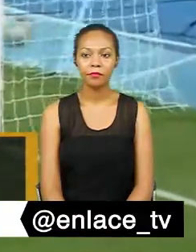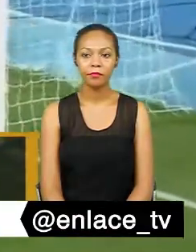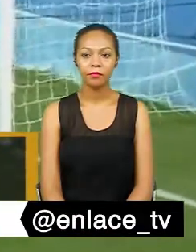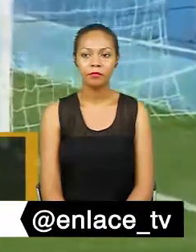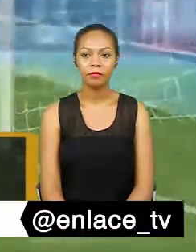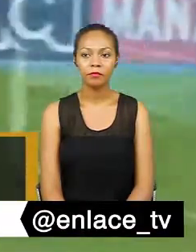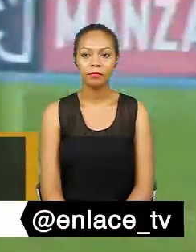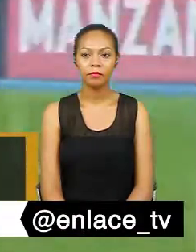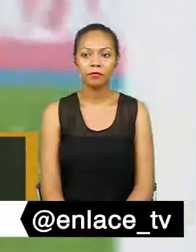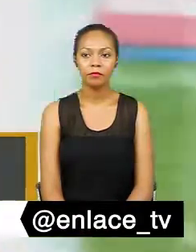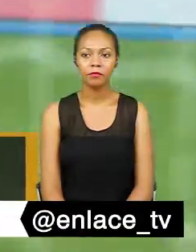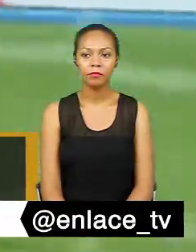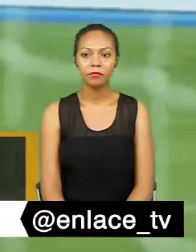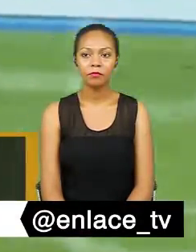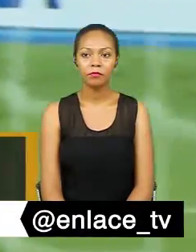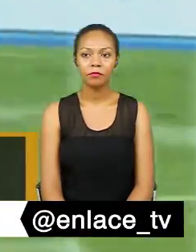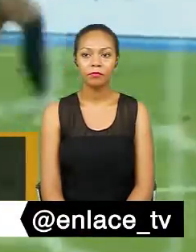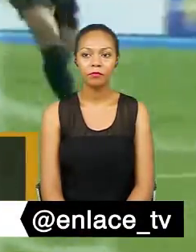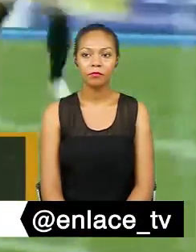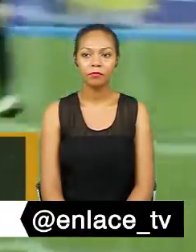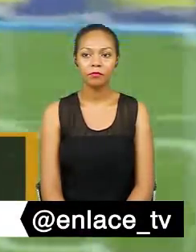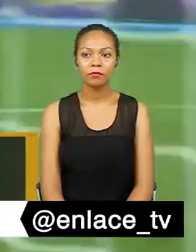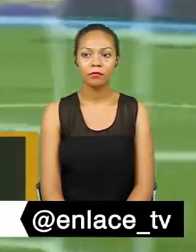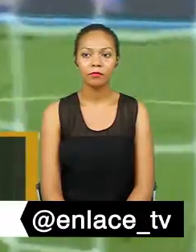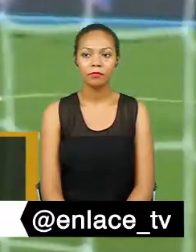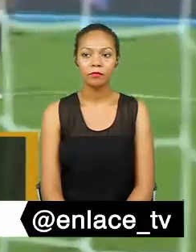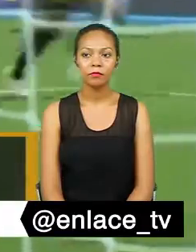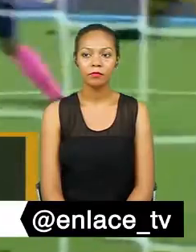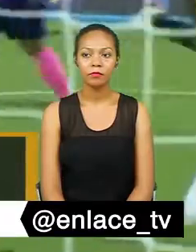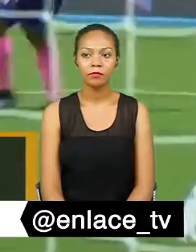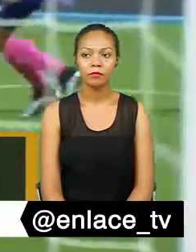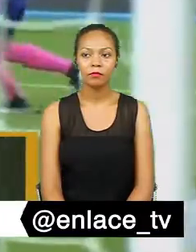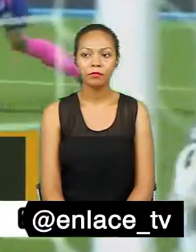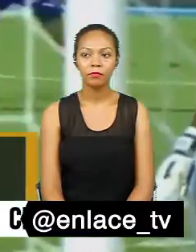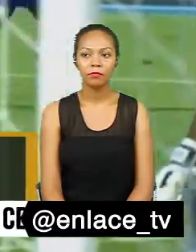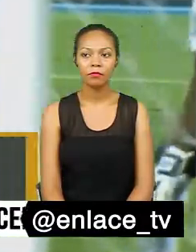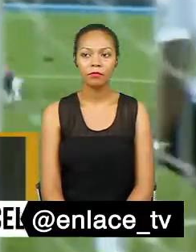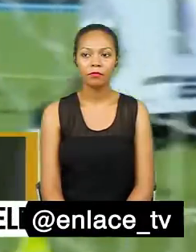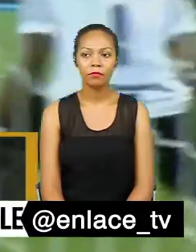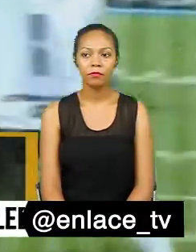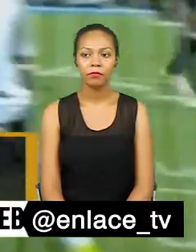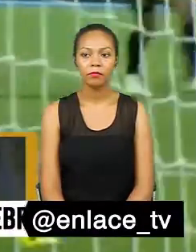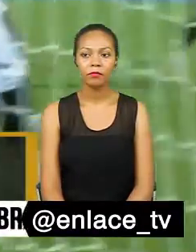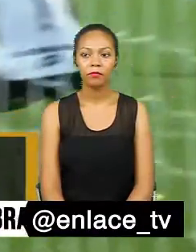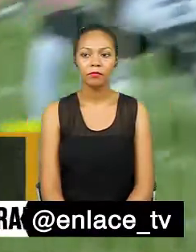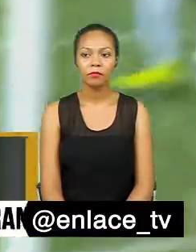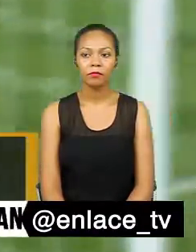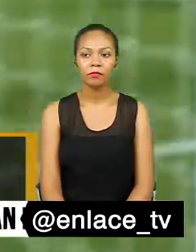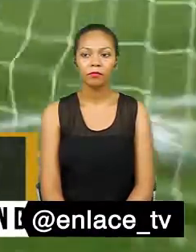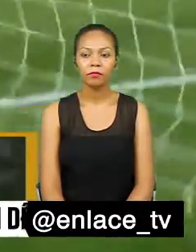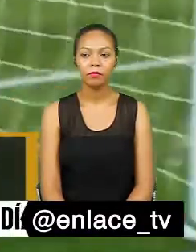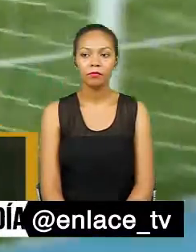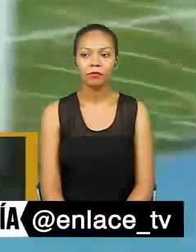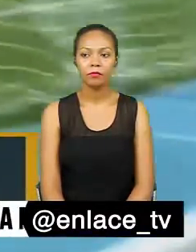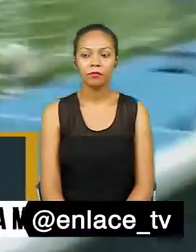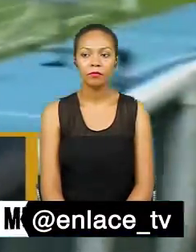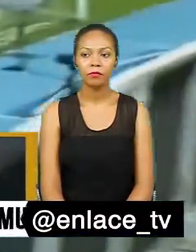2-0 para el Deportivo Independiente Medellín. ¡Hay júbilo amarillo! Y esa era la